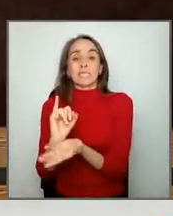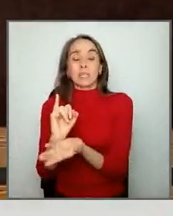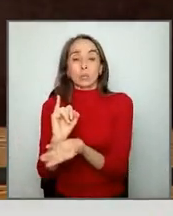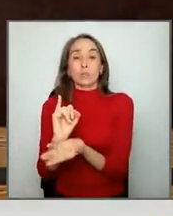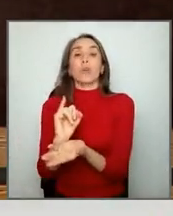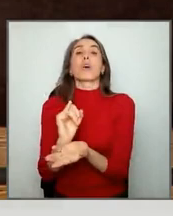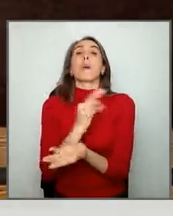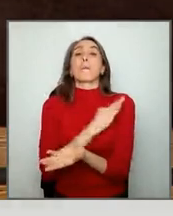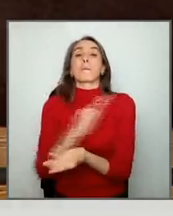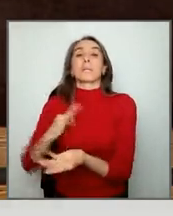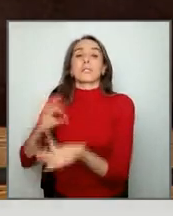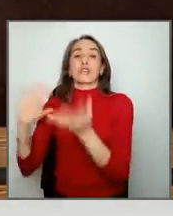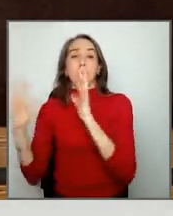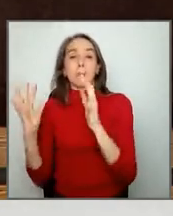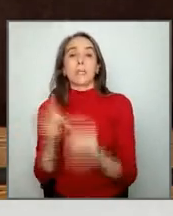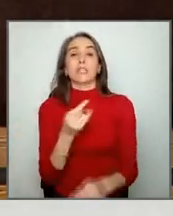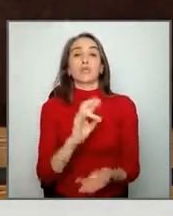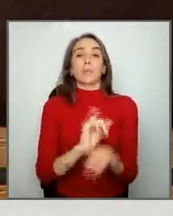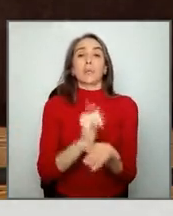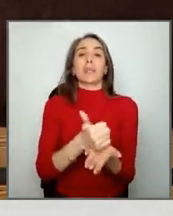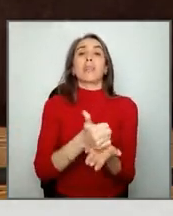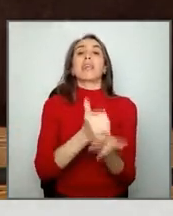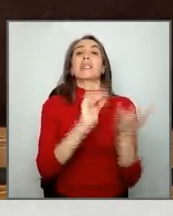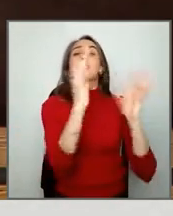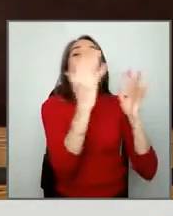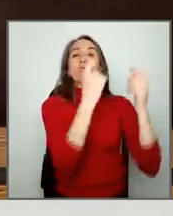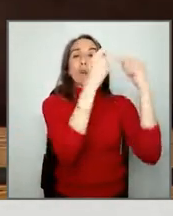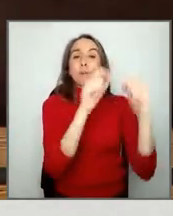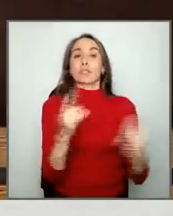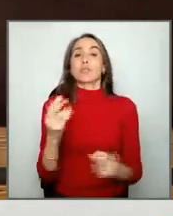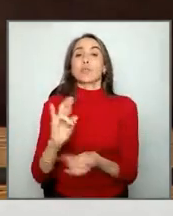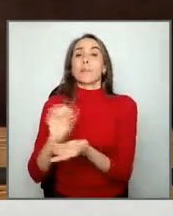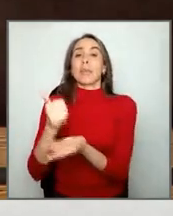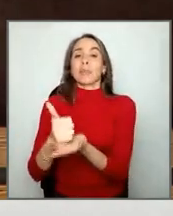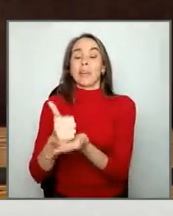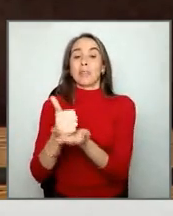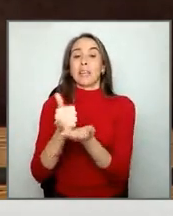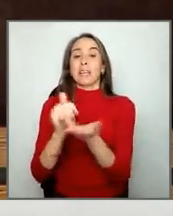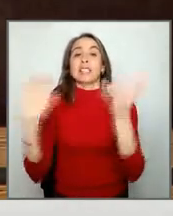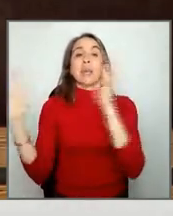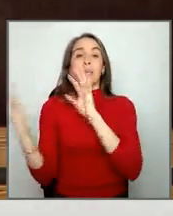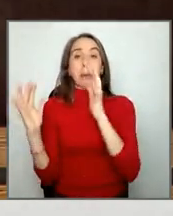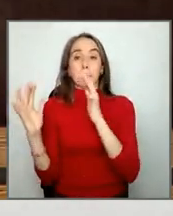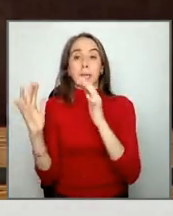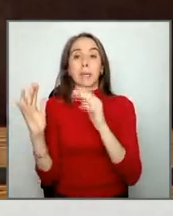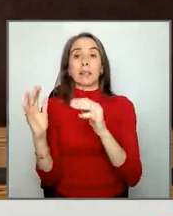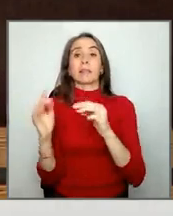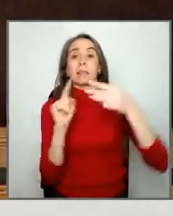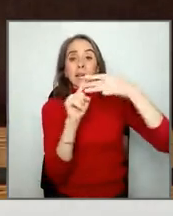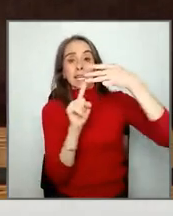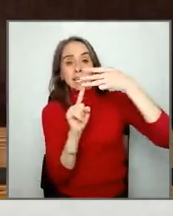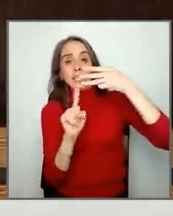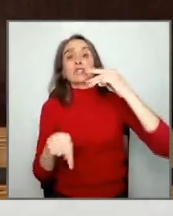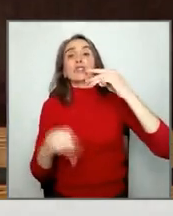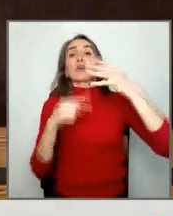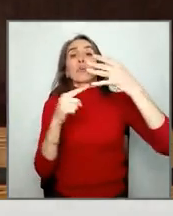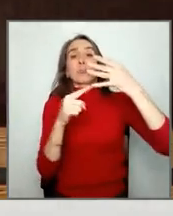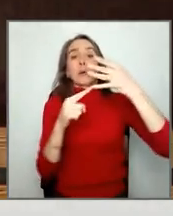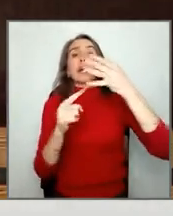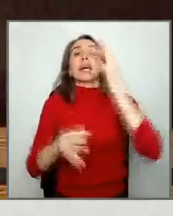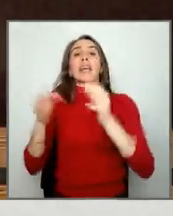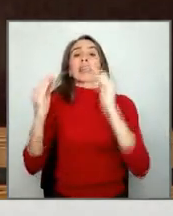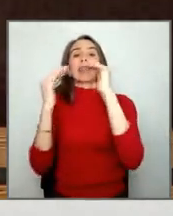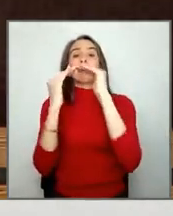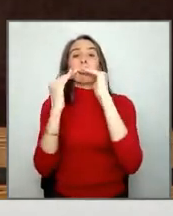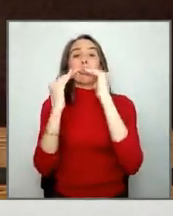la superintendencia del medio ambiente y que luego fue acompañada por tribunales ambientales el año